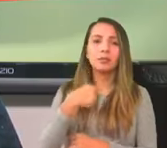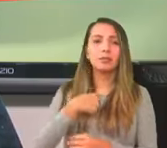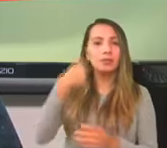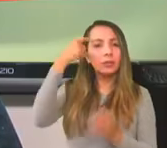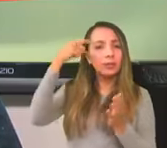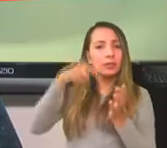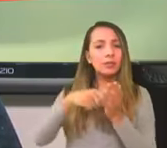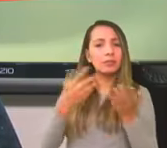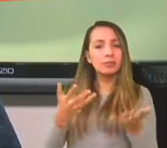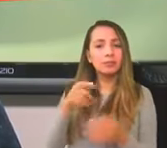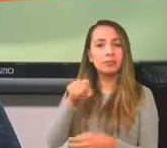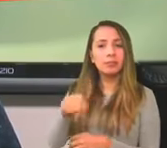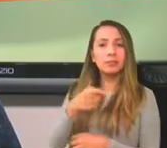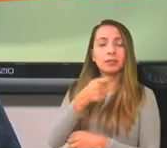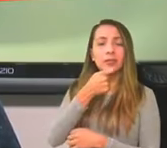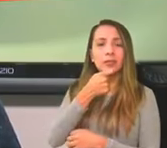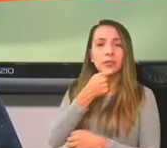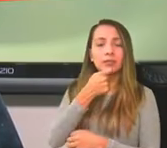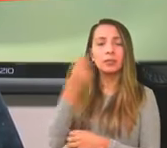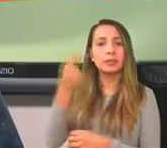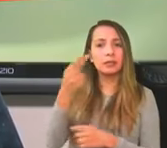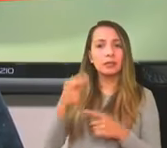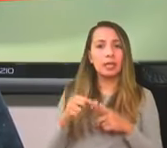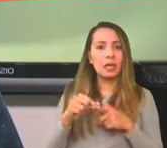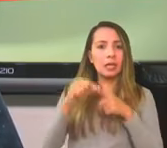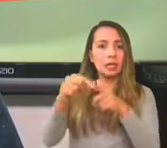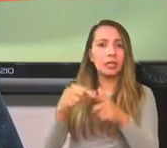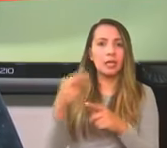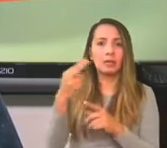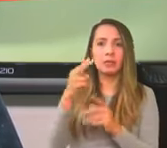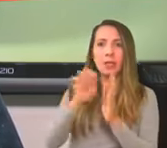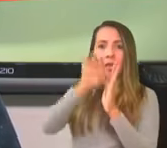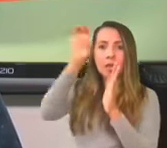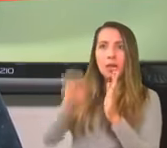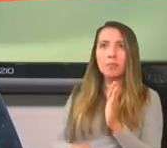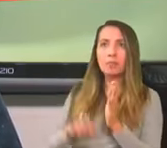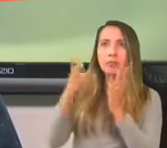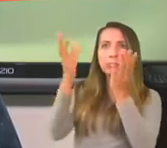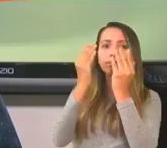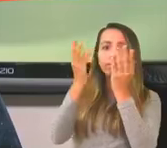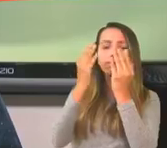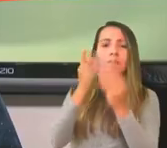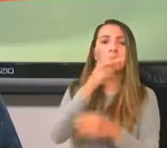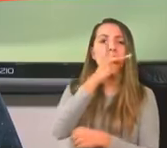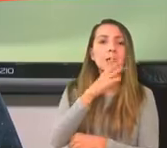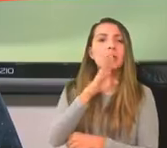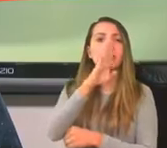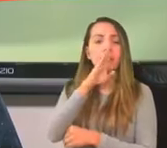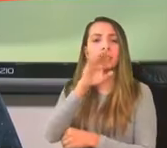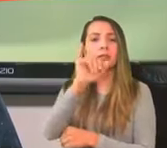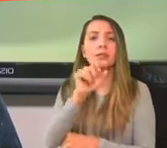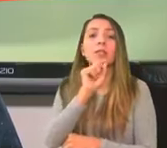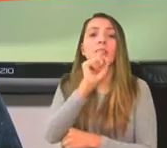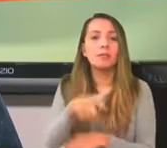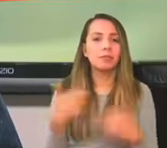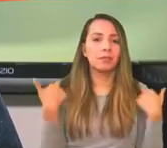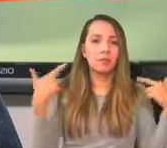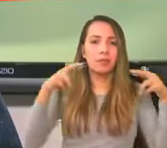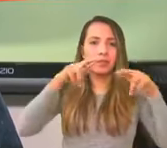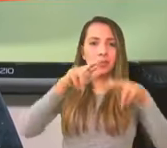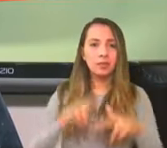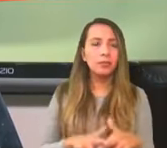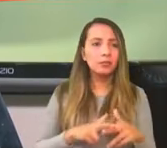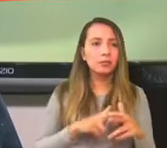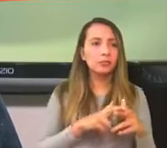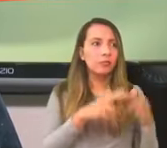niño necesita la guía tanto del padre, de la madre, como de los docentes.